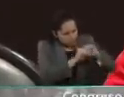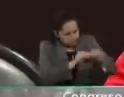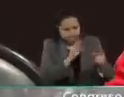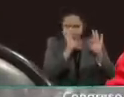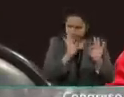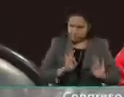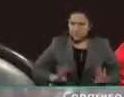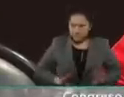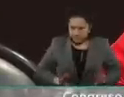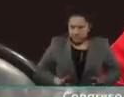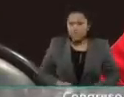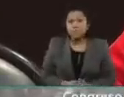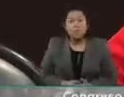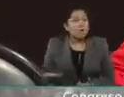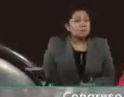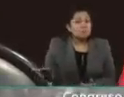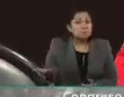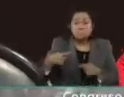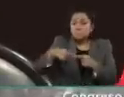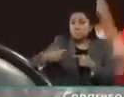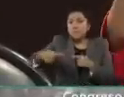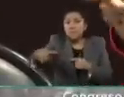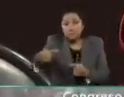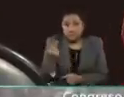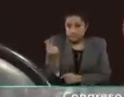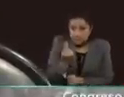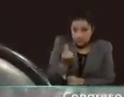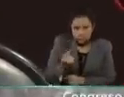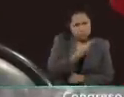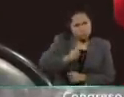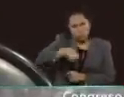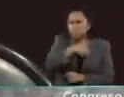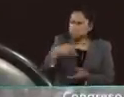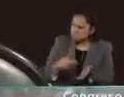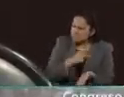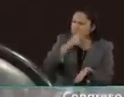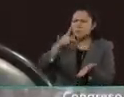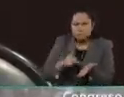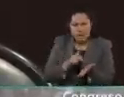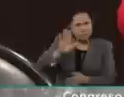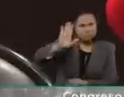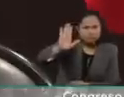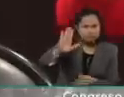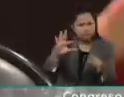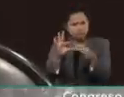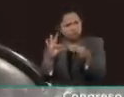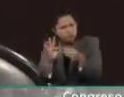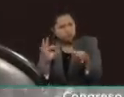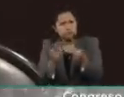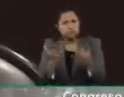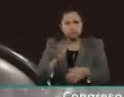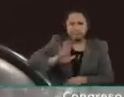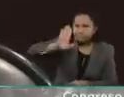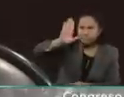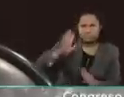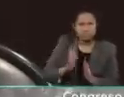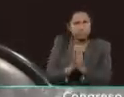Habremos de levantar la voz cuantas veces sea necesario, con energía y determinación, con la